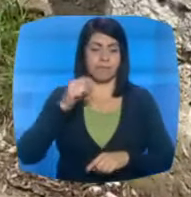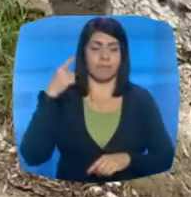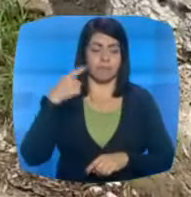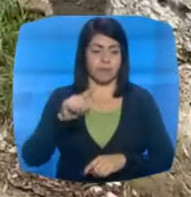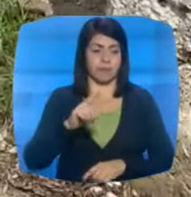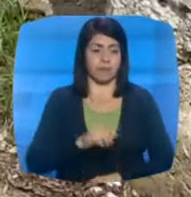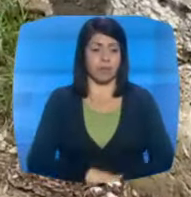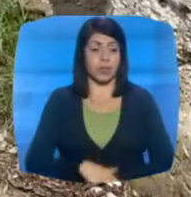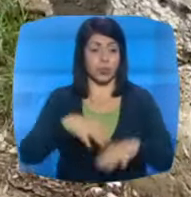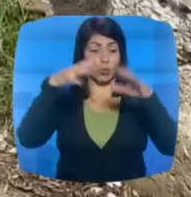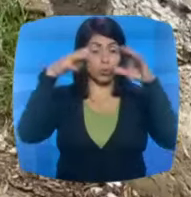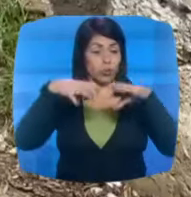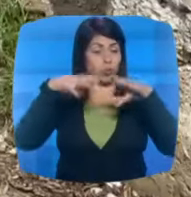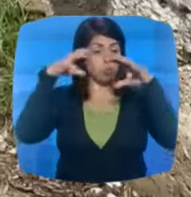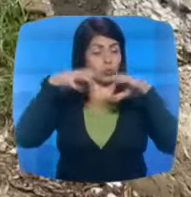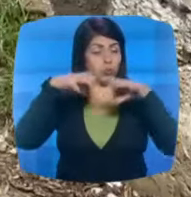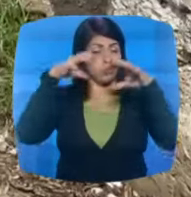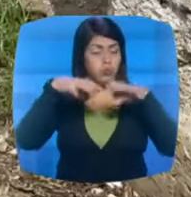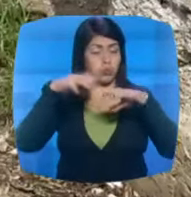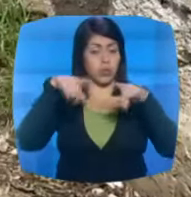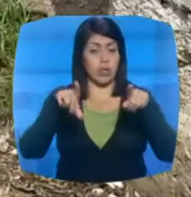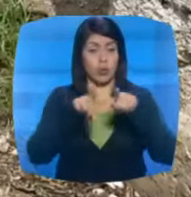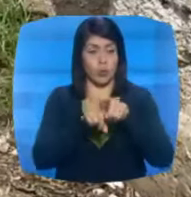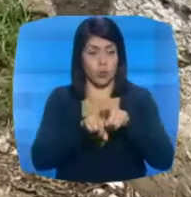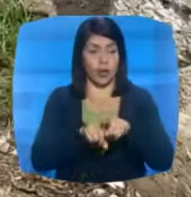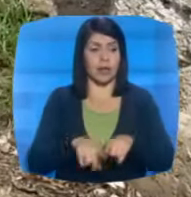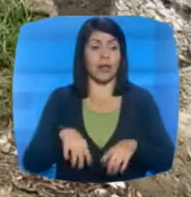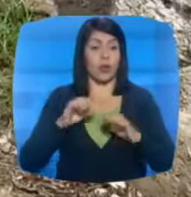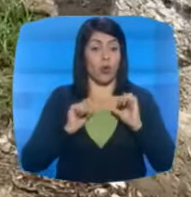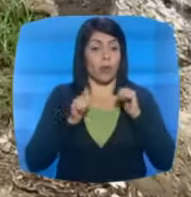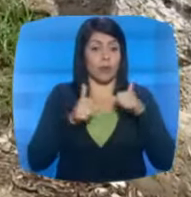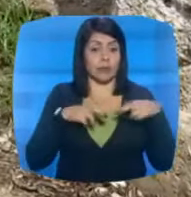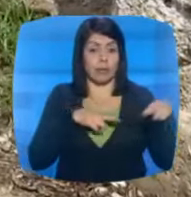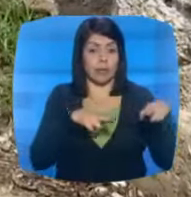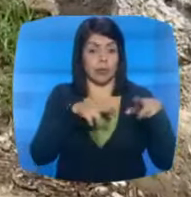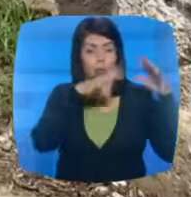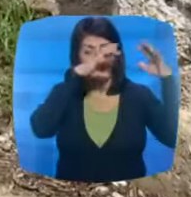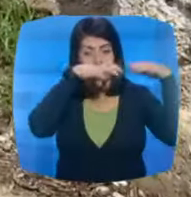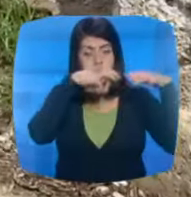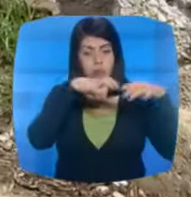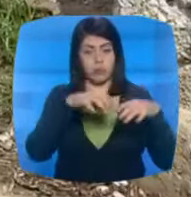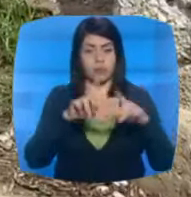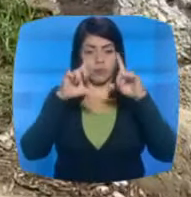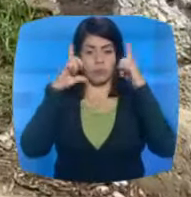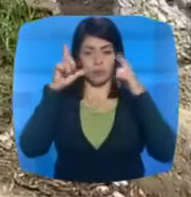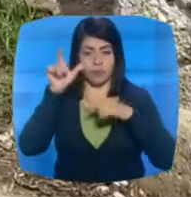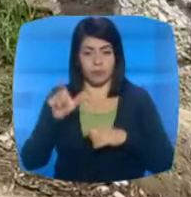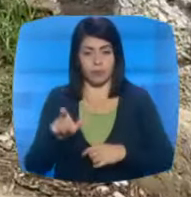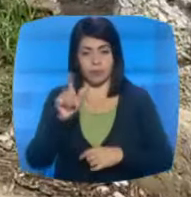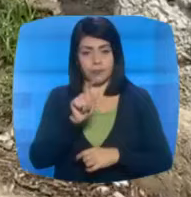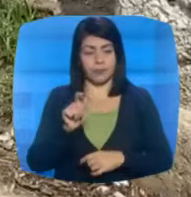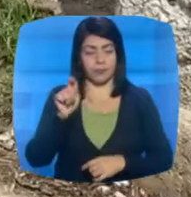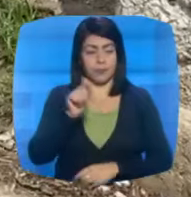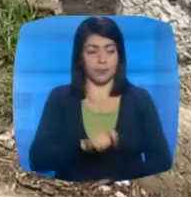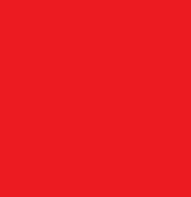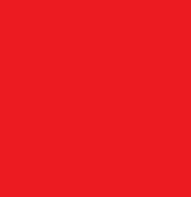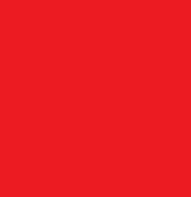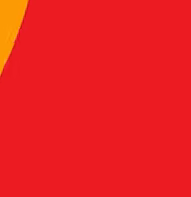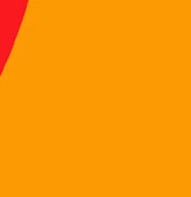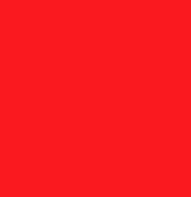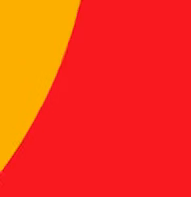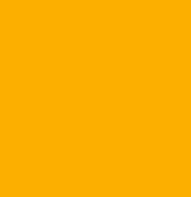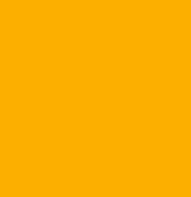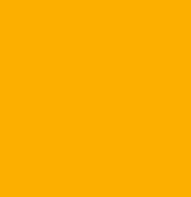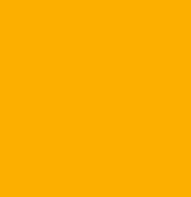presentado lloviznas constantes, así como también en las cabeceras. Desde el estado de La Guaira, Amy Torres, Televen.